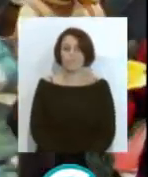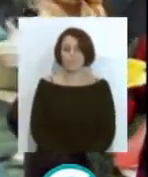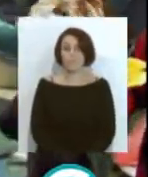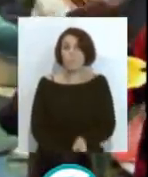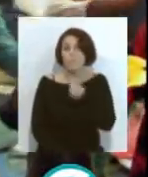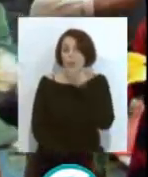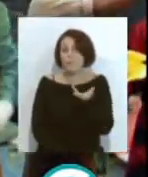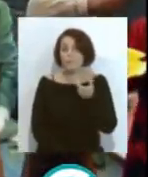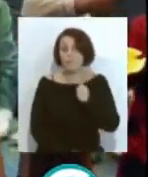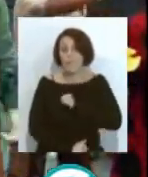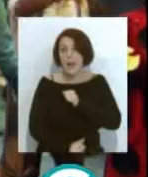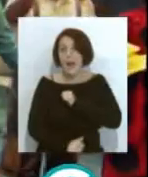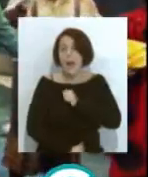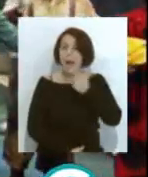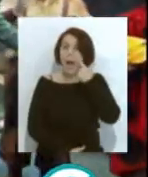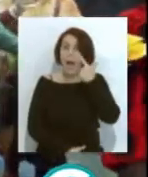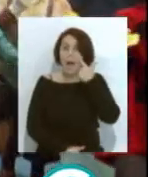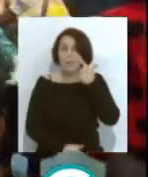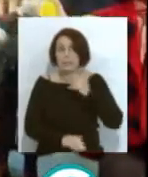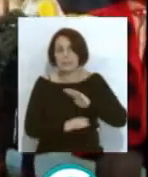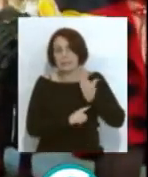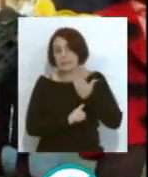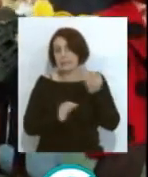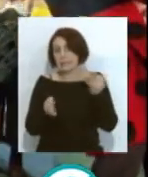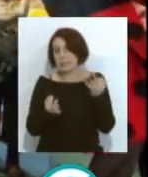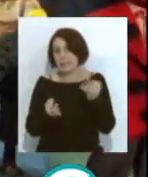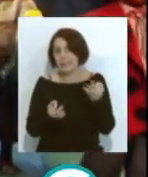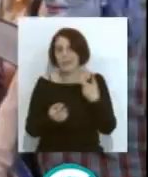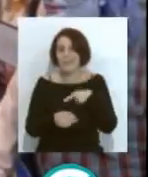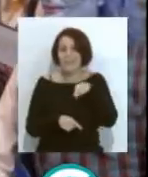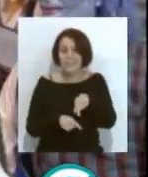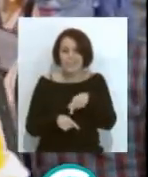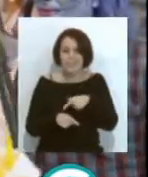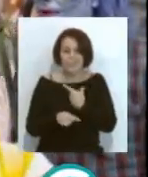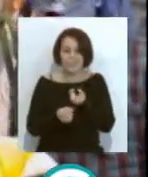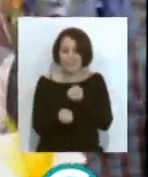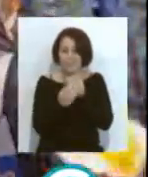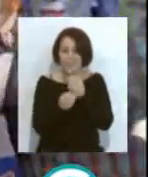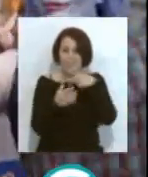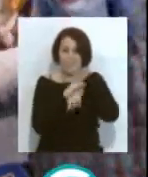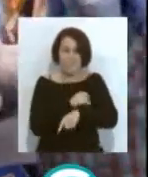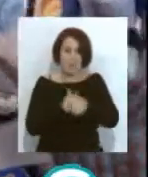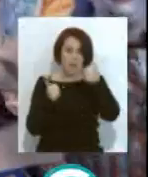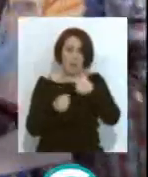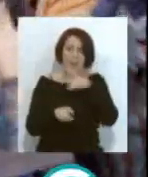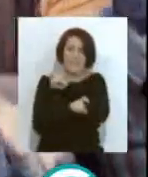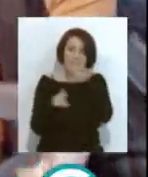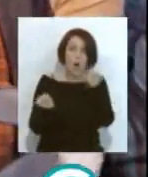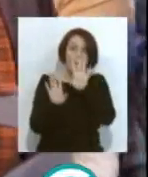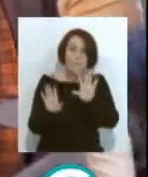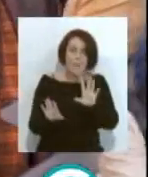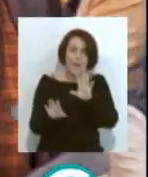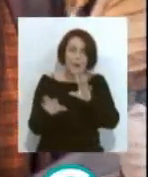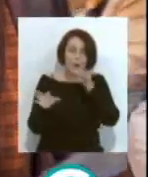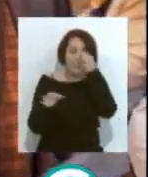bueno, habrá que esperar a ver qué nos ofrecen, a ver de qué se trata exactamente, porque se ha lanzado pero tampoco se ha concretado